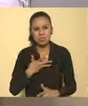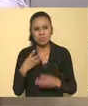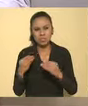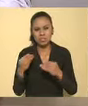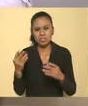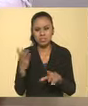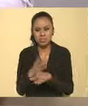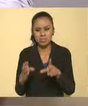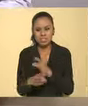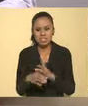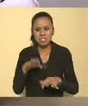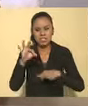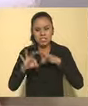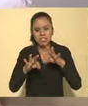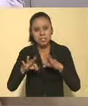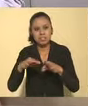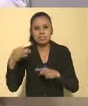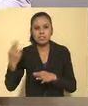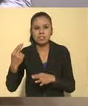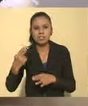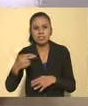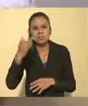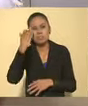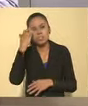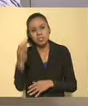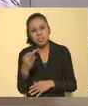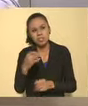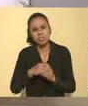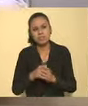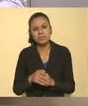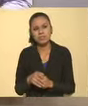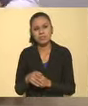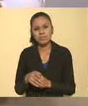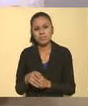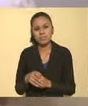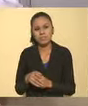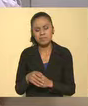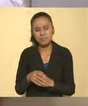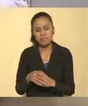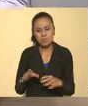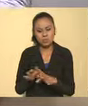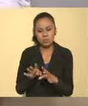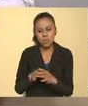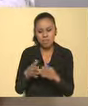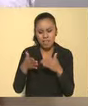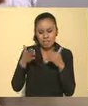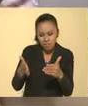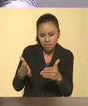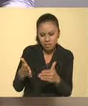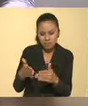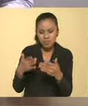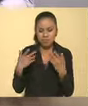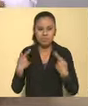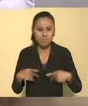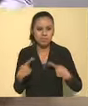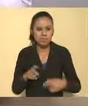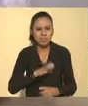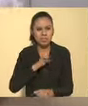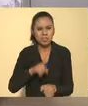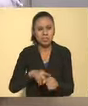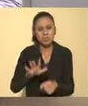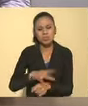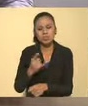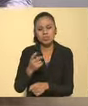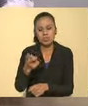puntos que tratar y es necesario también por el tiempo, que tiene que ser tan preciso como guiar a los especialistas y por eso los interrumpimos,